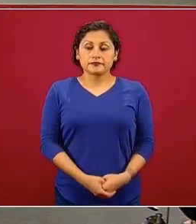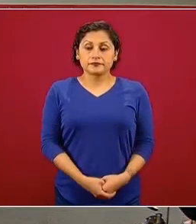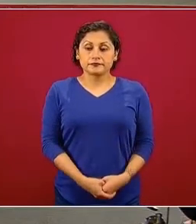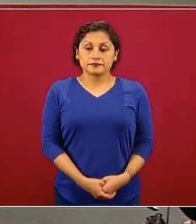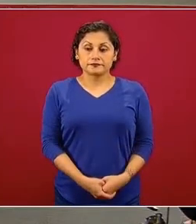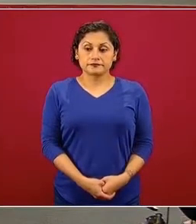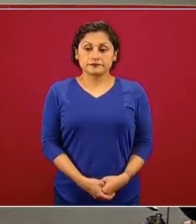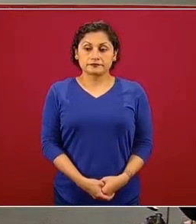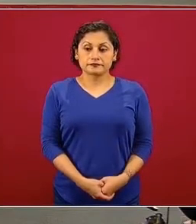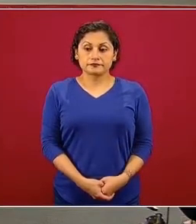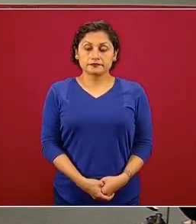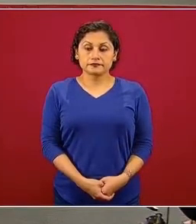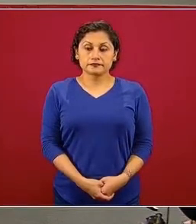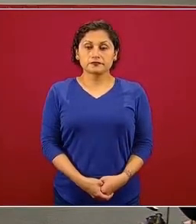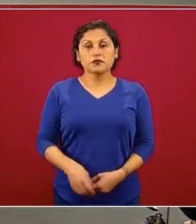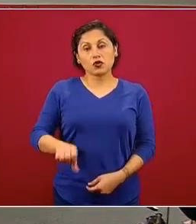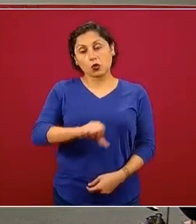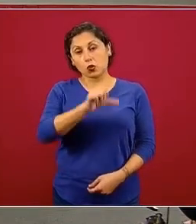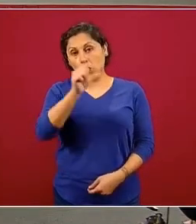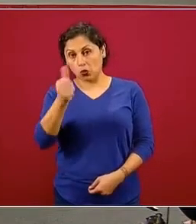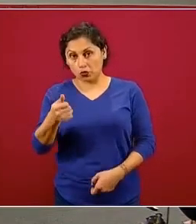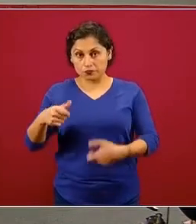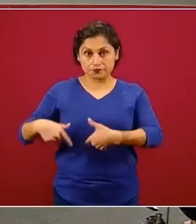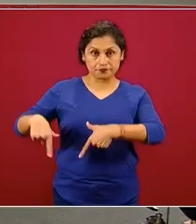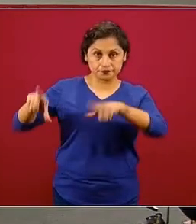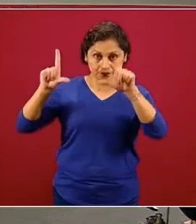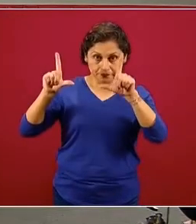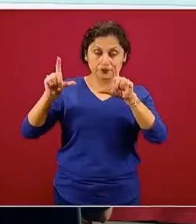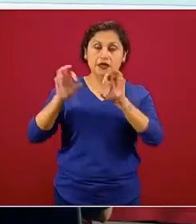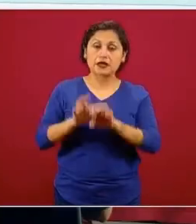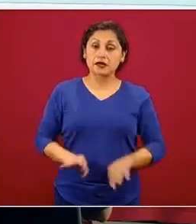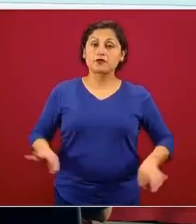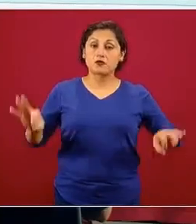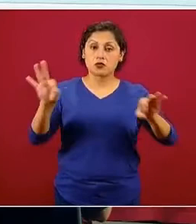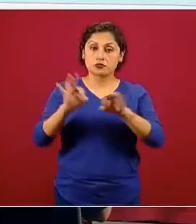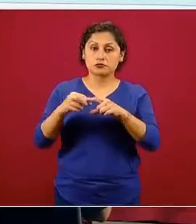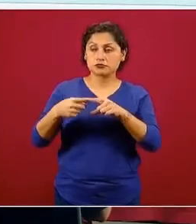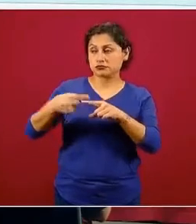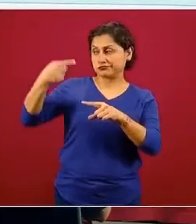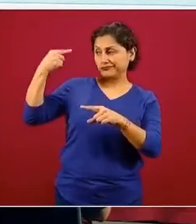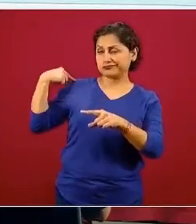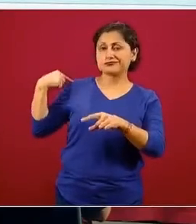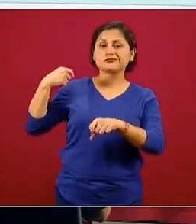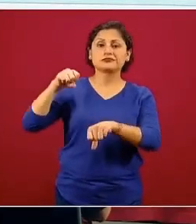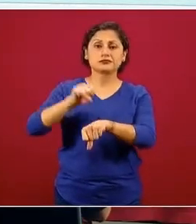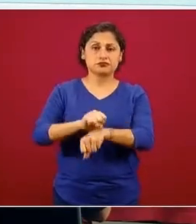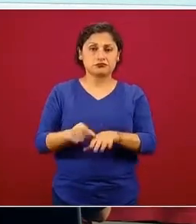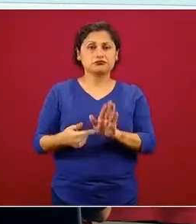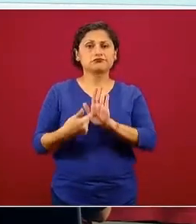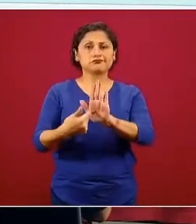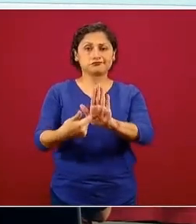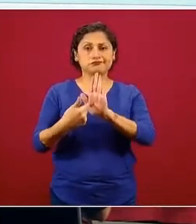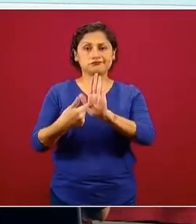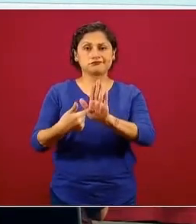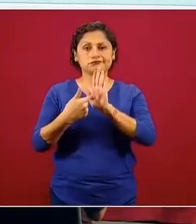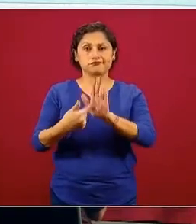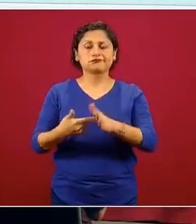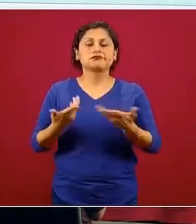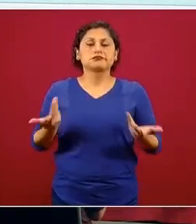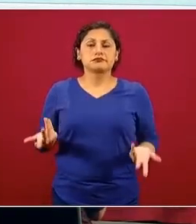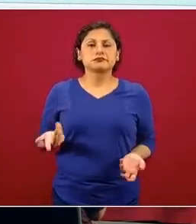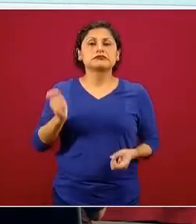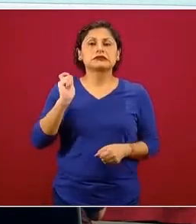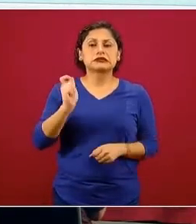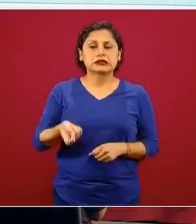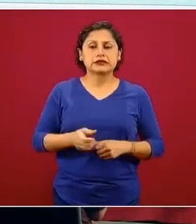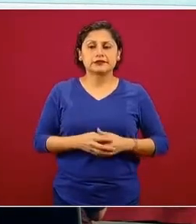La otra imagen que nos interesa también destacar, llevamos toda la semana presentándolo, es quiénes son las personas que tienen